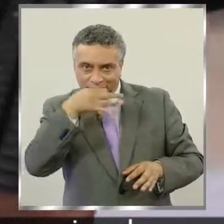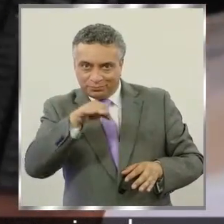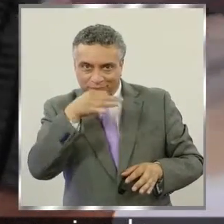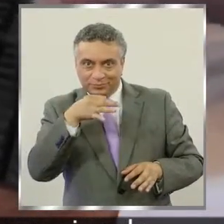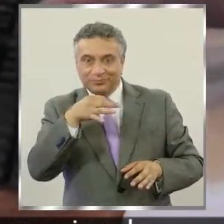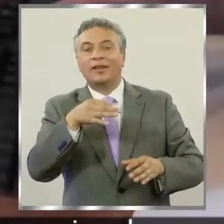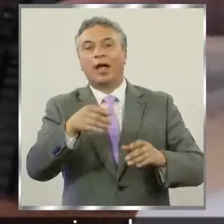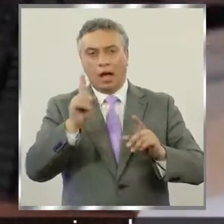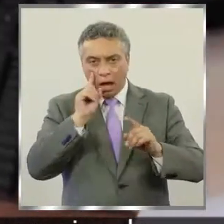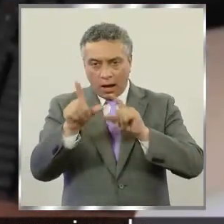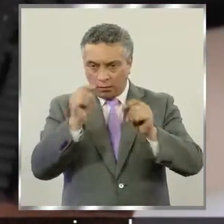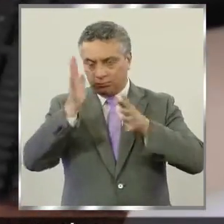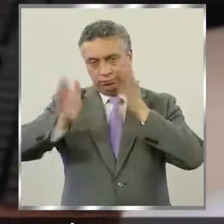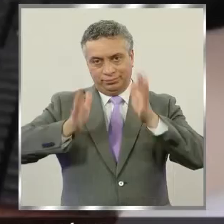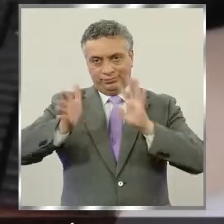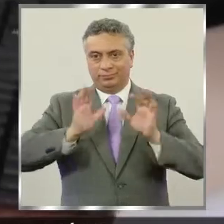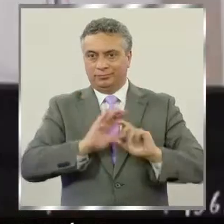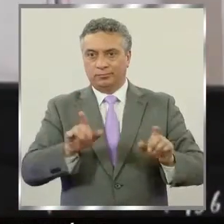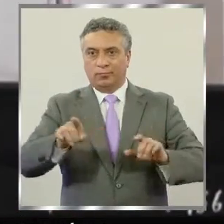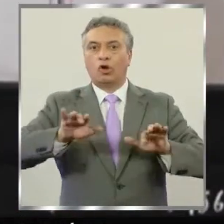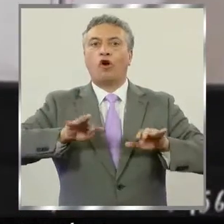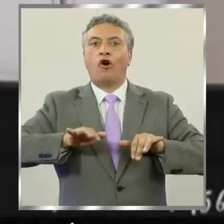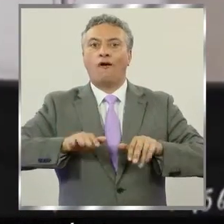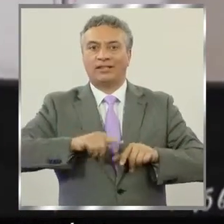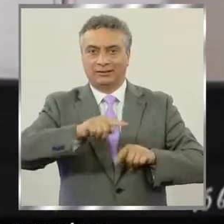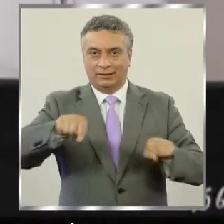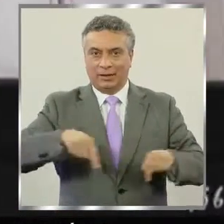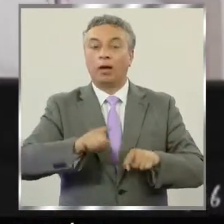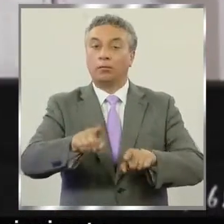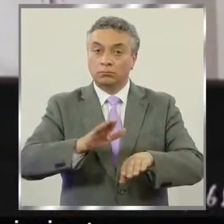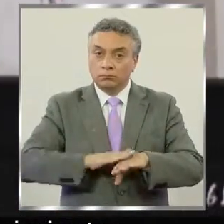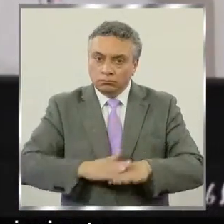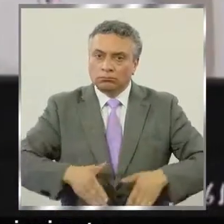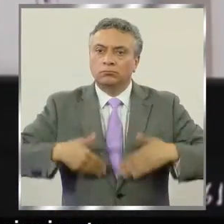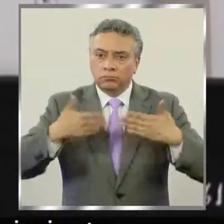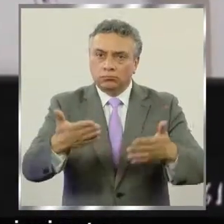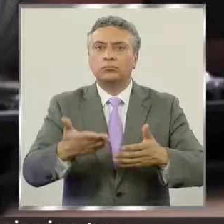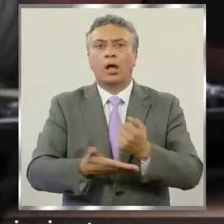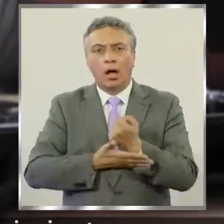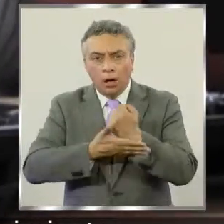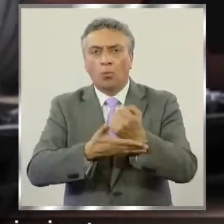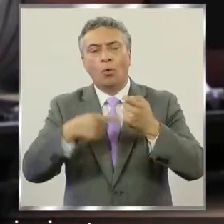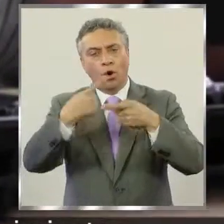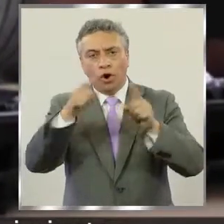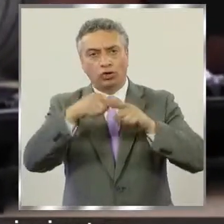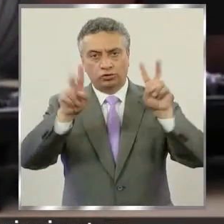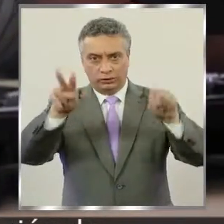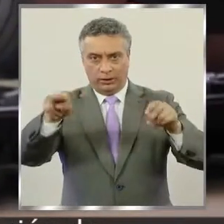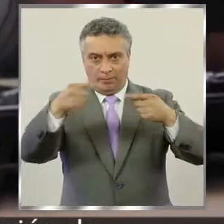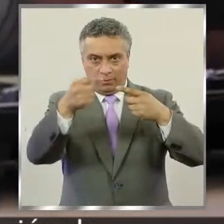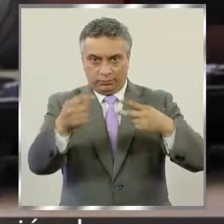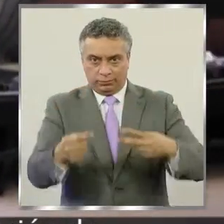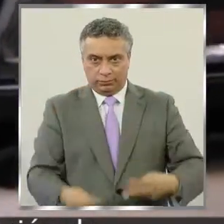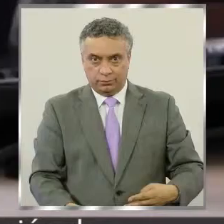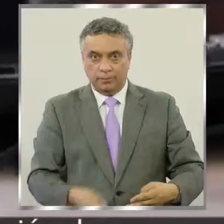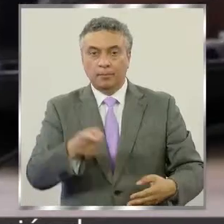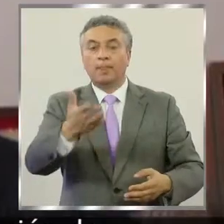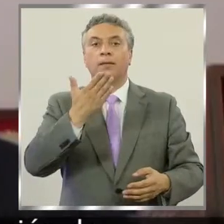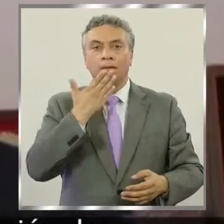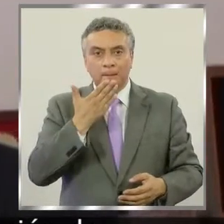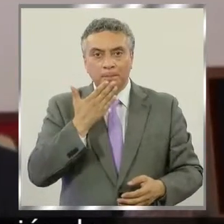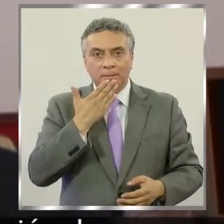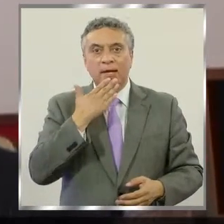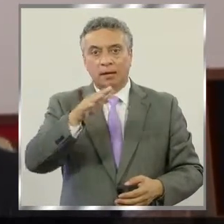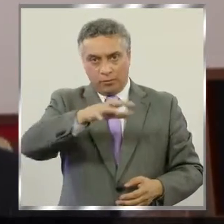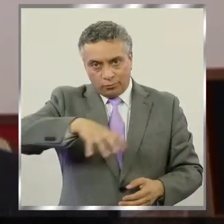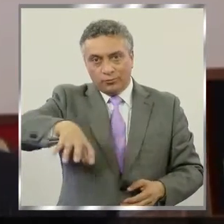No solo atienden requerimientos propios de su oficina, sino que también prestan asesoría en otro tipo de requerimientos e incluso también a